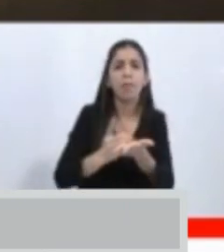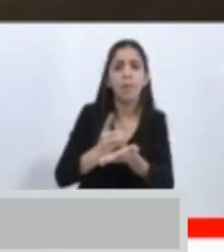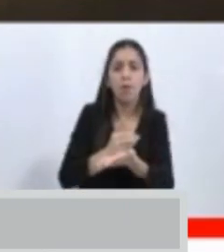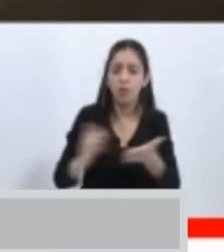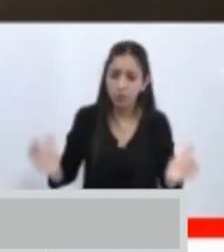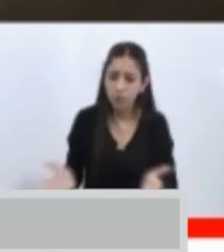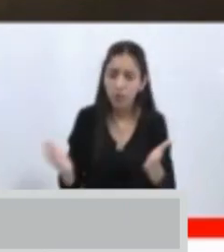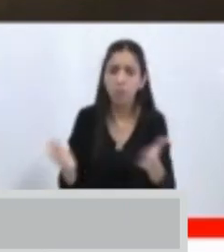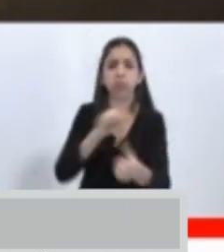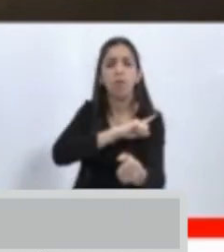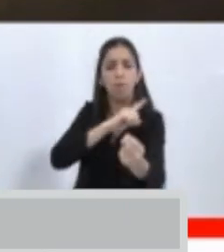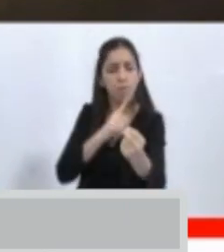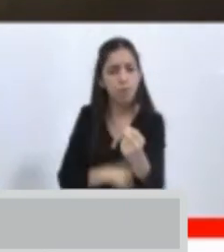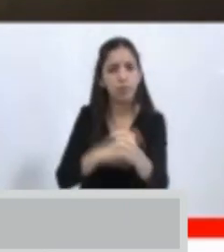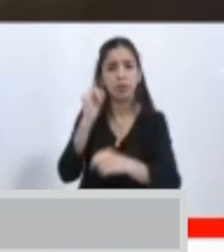sistema democrático,